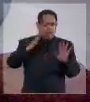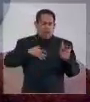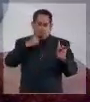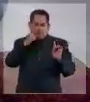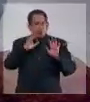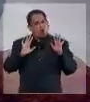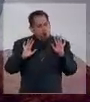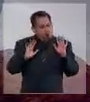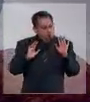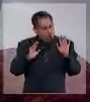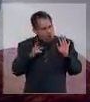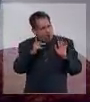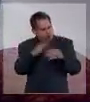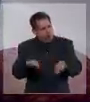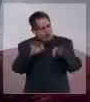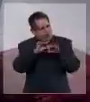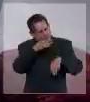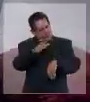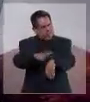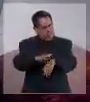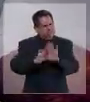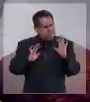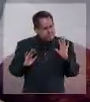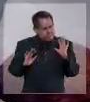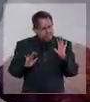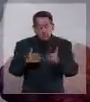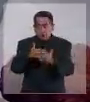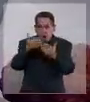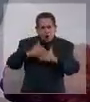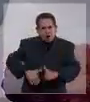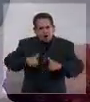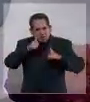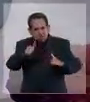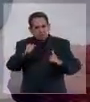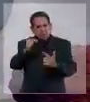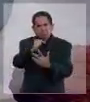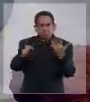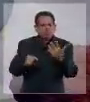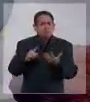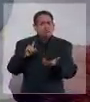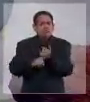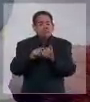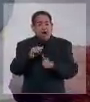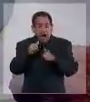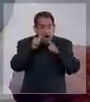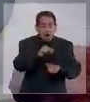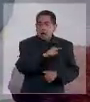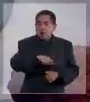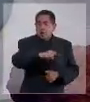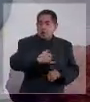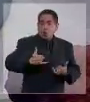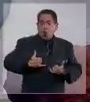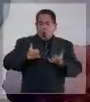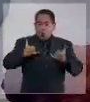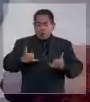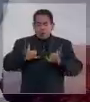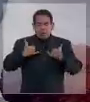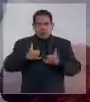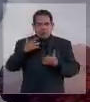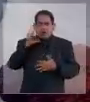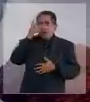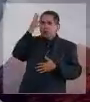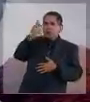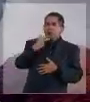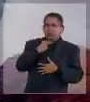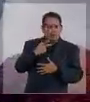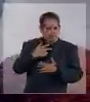creo bien. Eso es muy importante. Y ahora vamos a darle atención especial a los jóvenes, que se les ha cancelado el futuro.